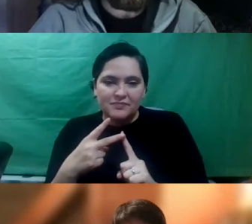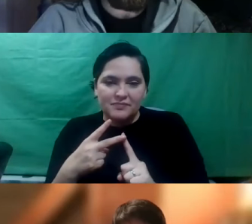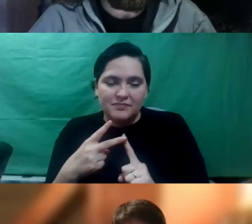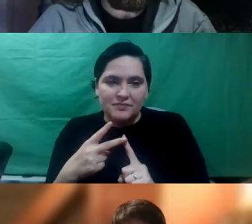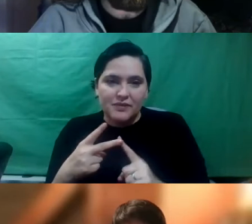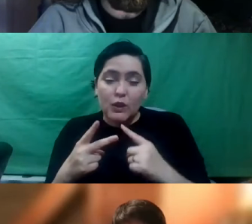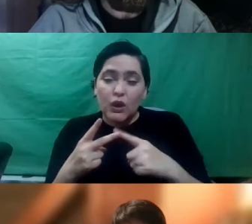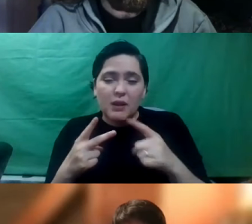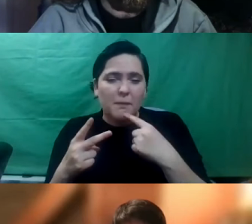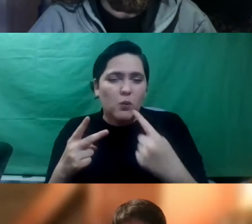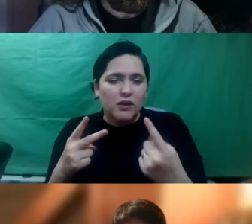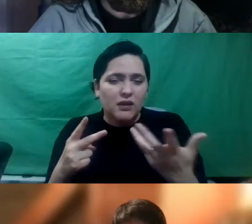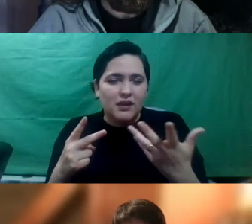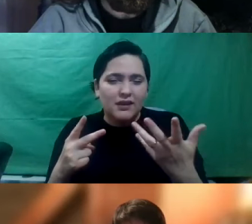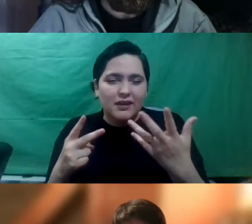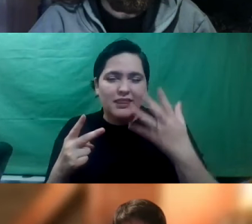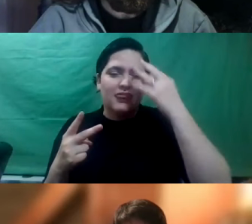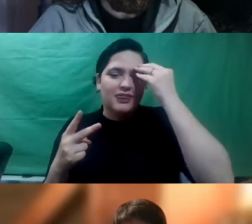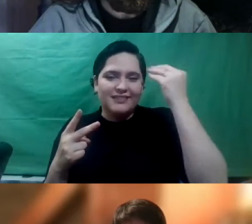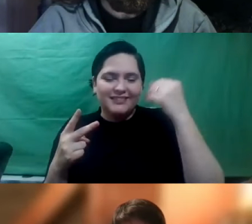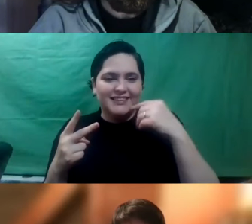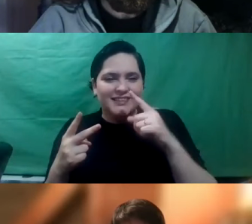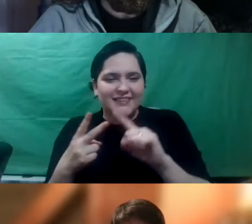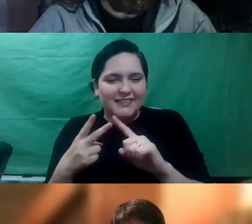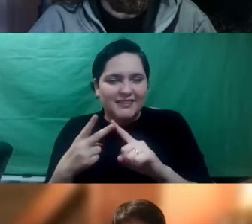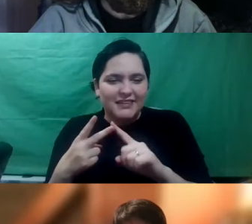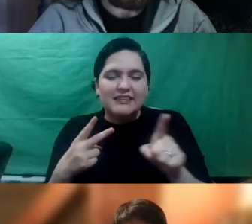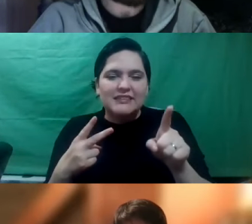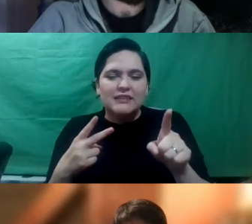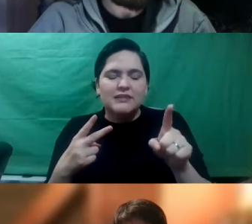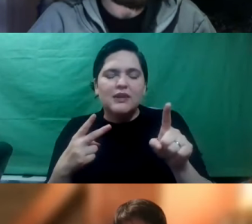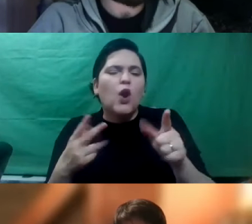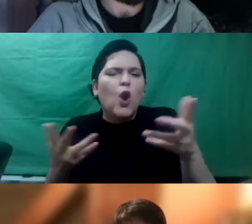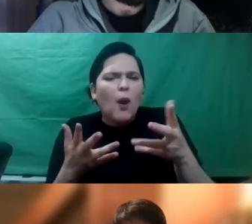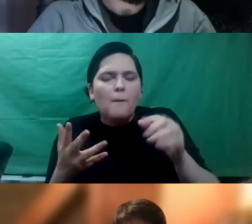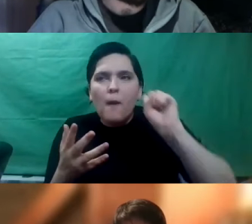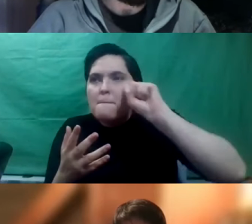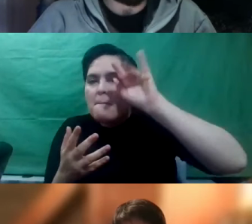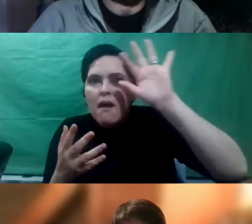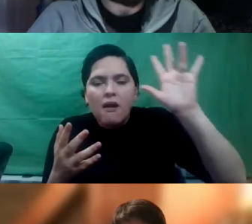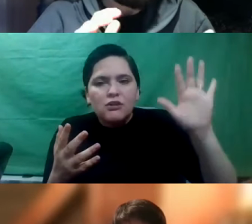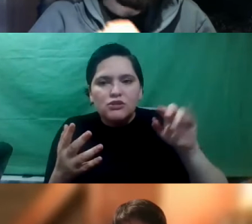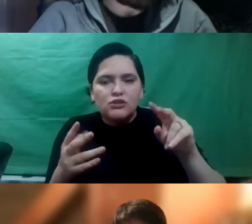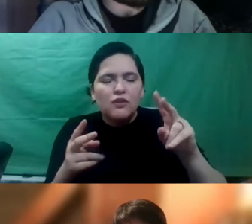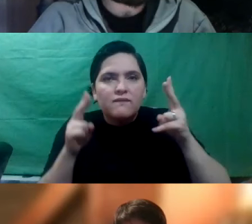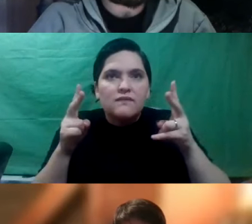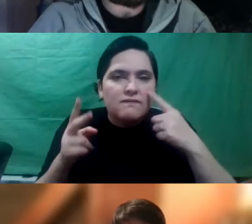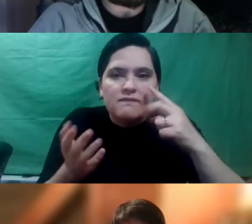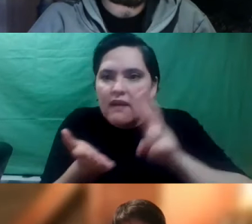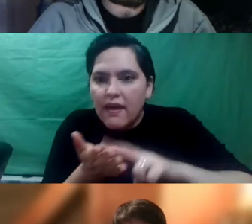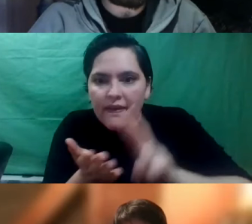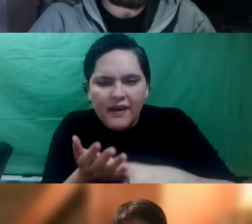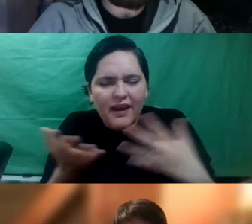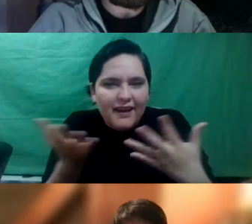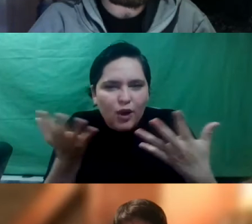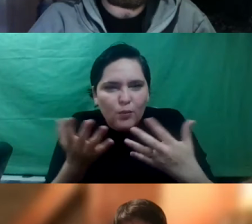Perdón, la siguiente pregunta, ¿sobre qué era? Sobre la descripción de imaginación vívida que tenían los... Perfecto. Claro, bueno, eso, por supuesto, digamos,